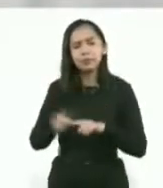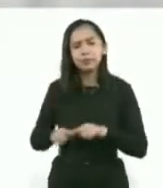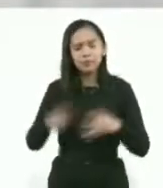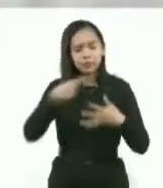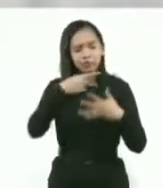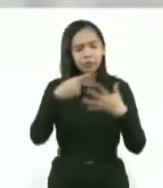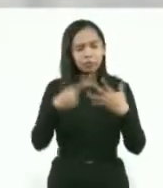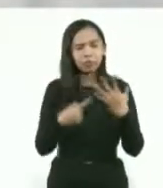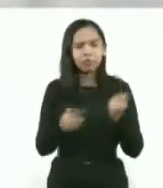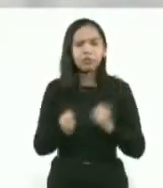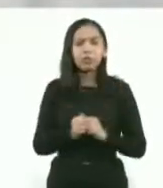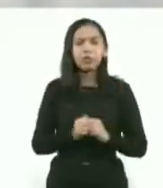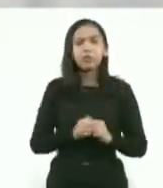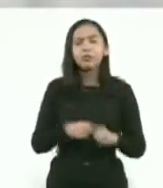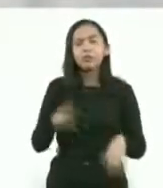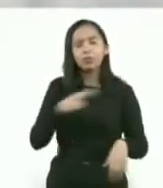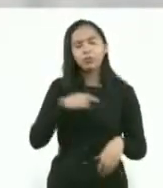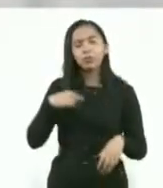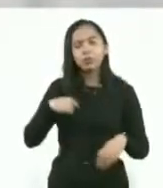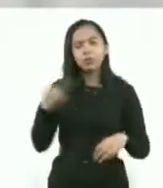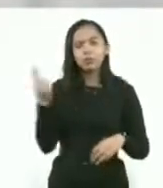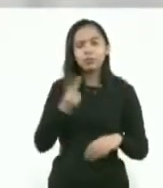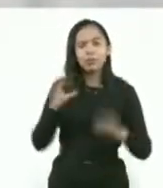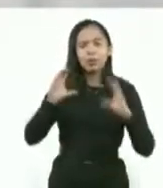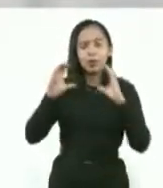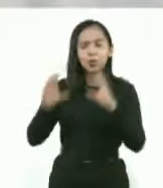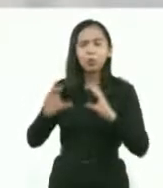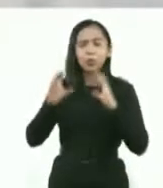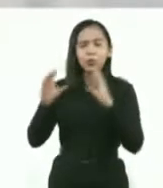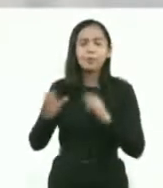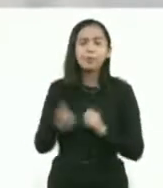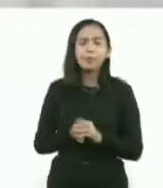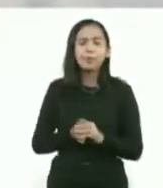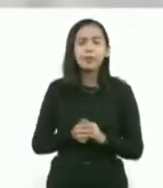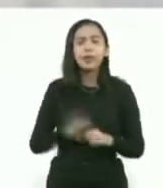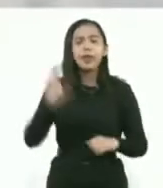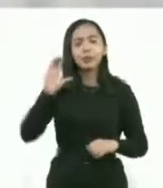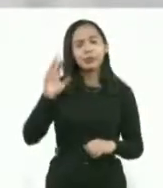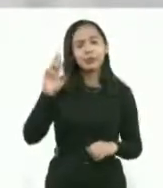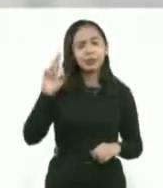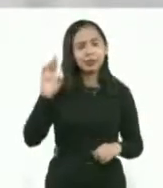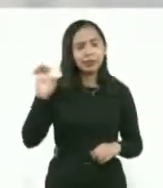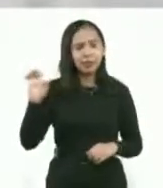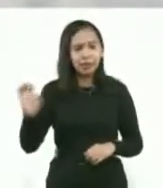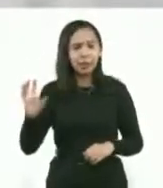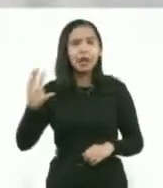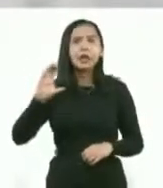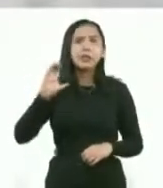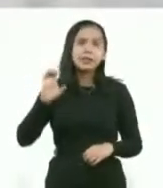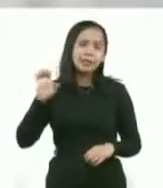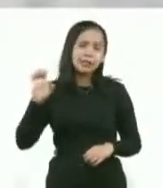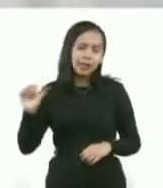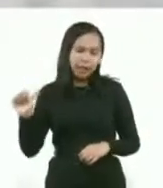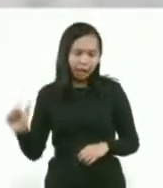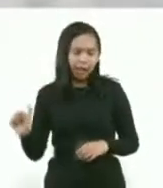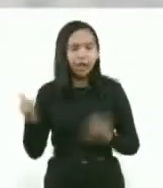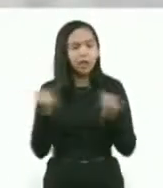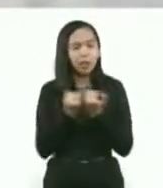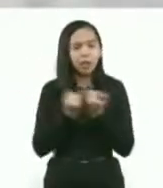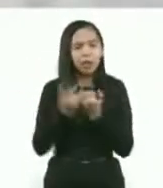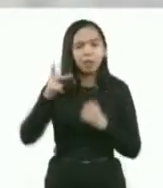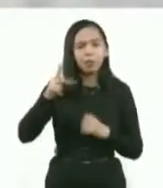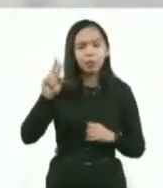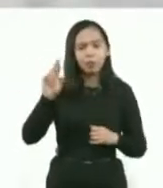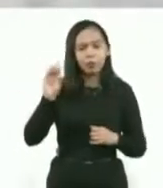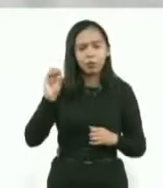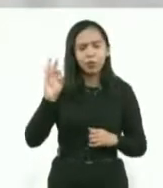que nos toca cuidar a la Comisión Reguladora de Energía, a la CRE, a la CEA y a la propia Profeco, que